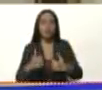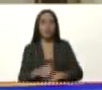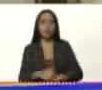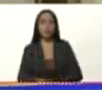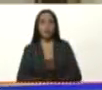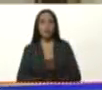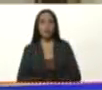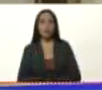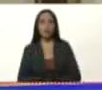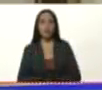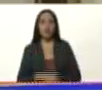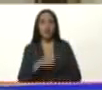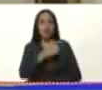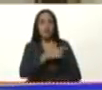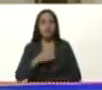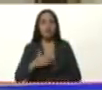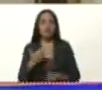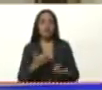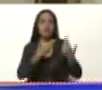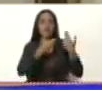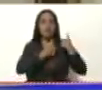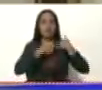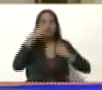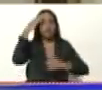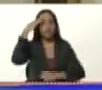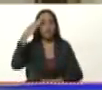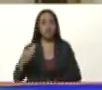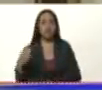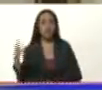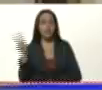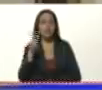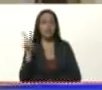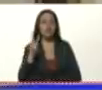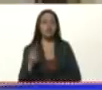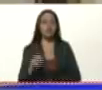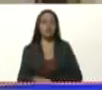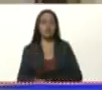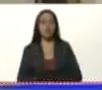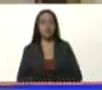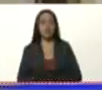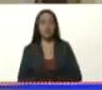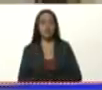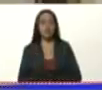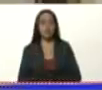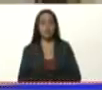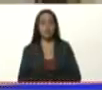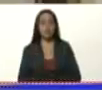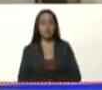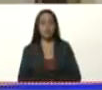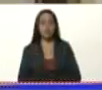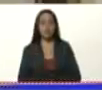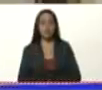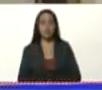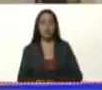4 o más semanas, 6 semanas, activamos todos los protocolos preventivos para evitar que la pandemia,